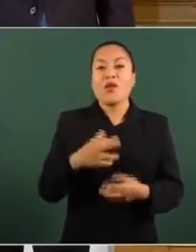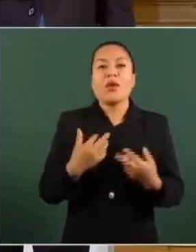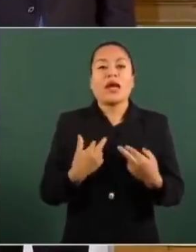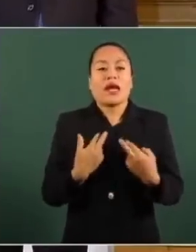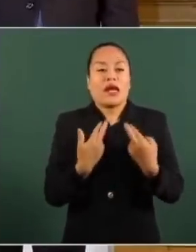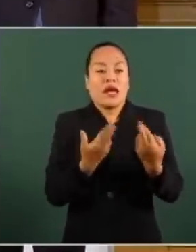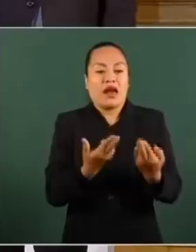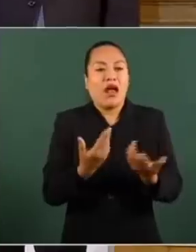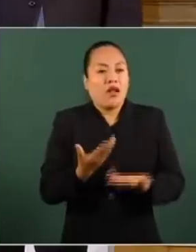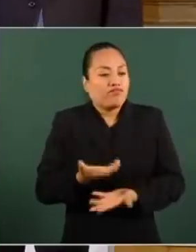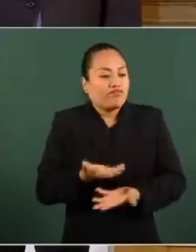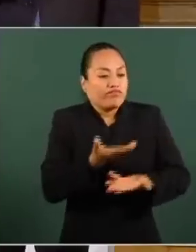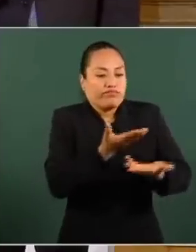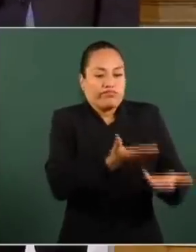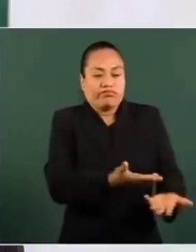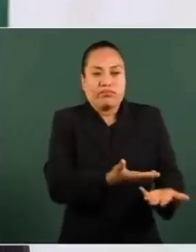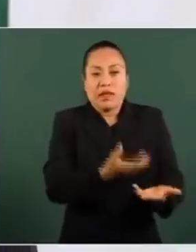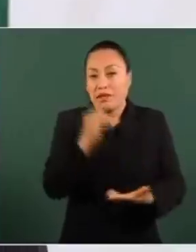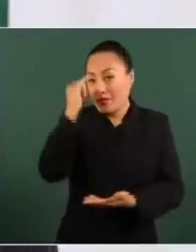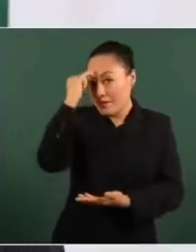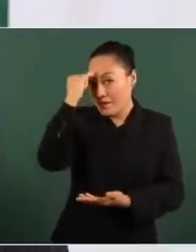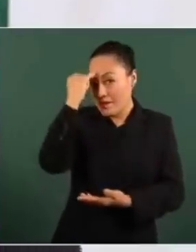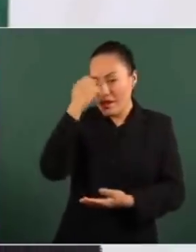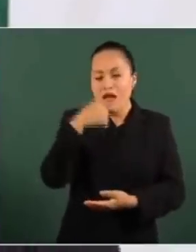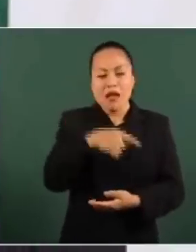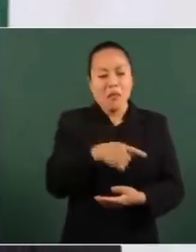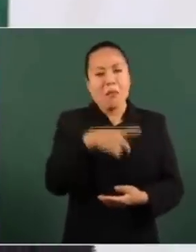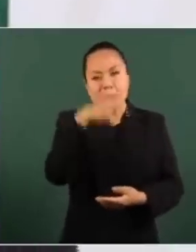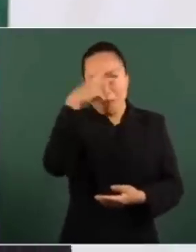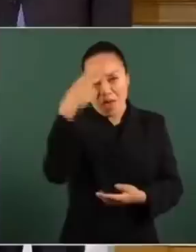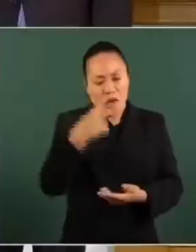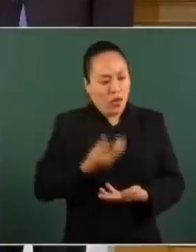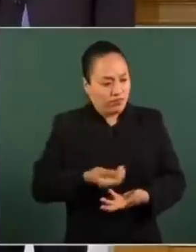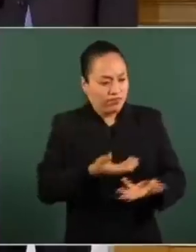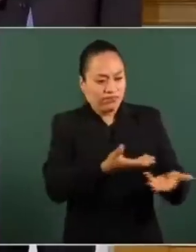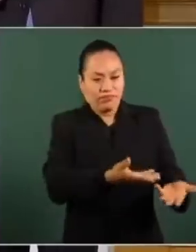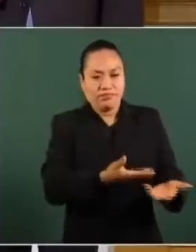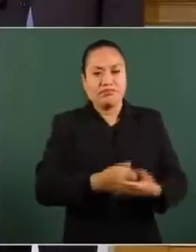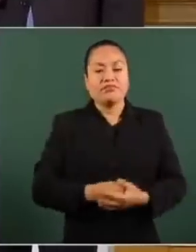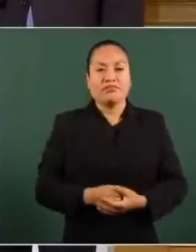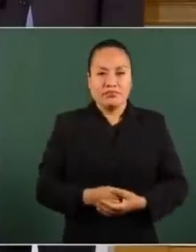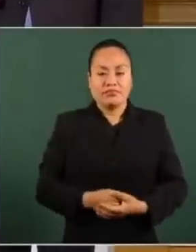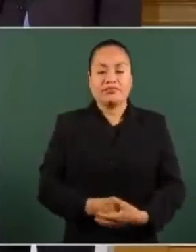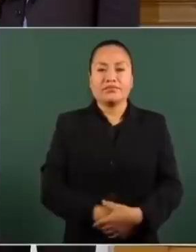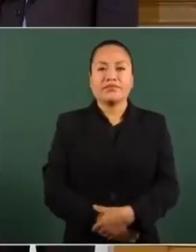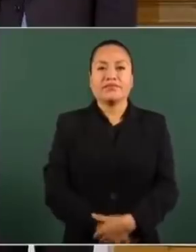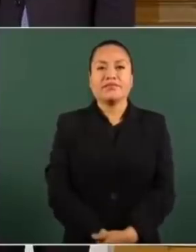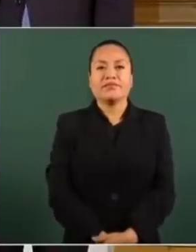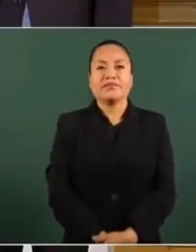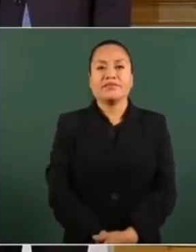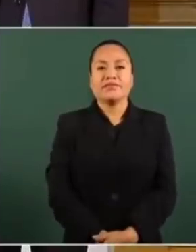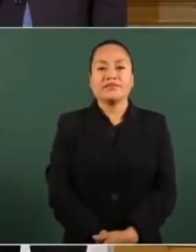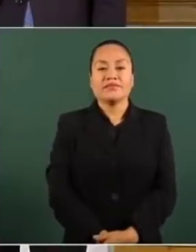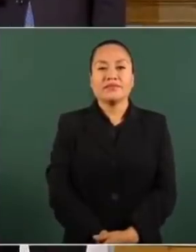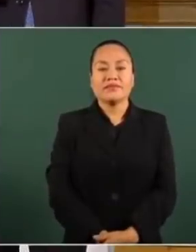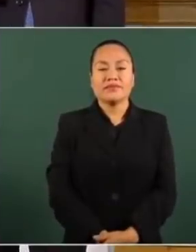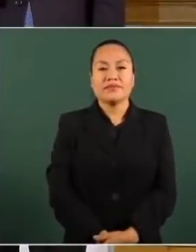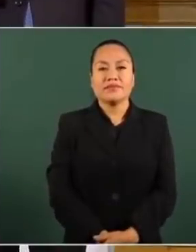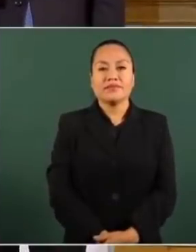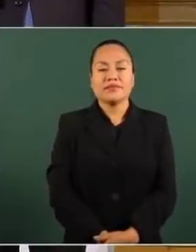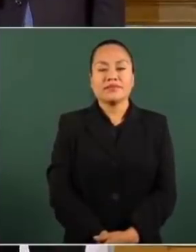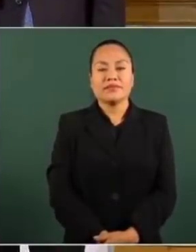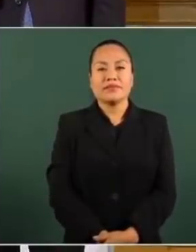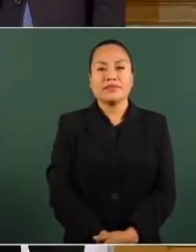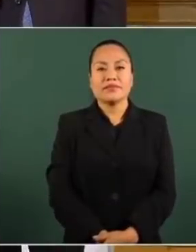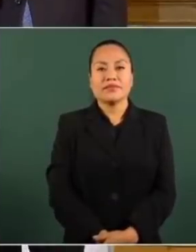especial de la India para México. I would like to thank His Excellency the President and His Excellency the Foreign Minister and all